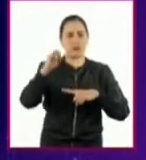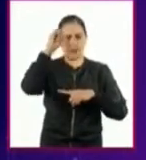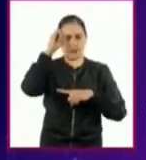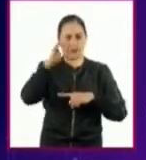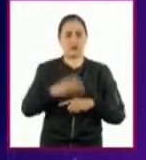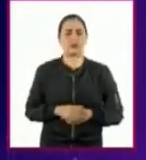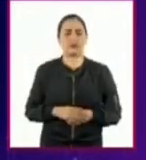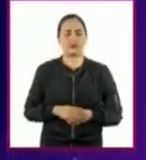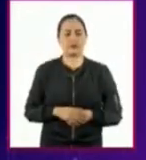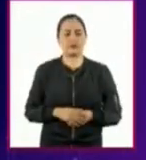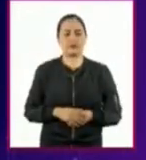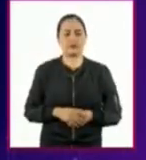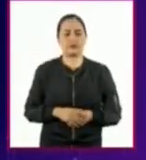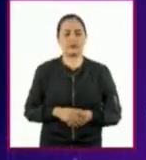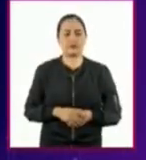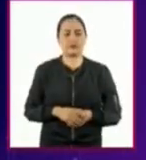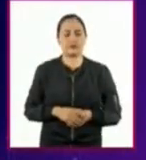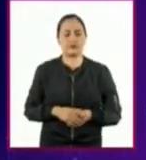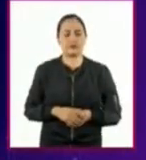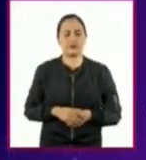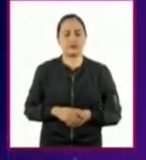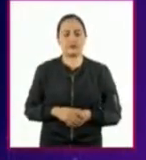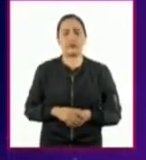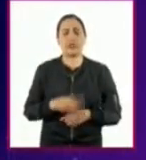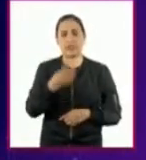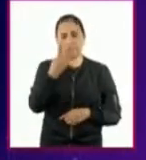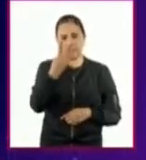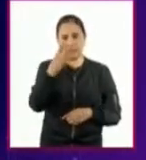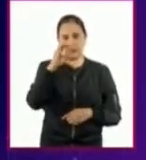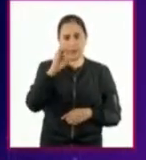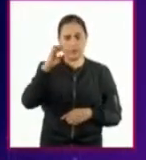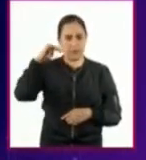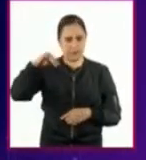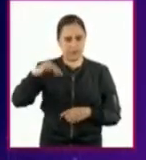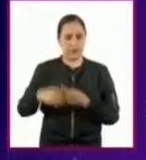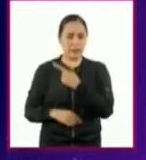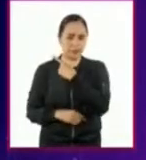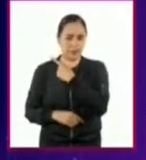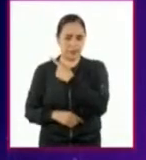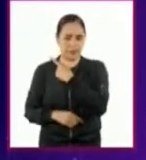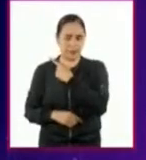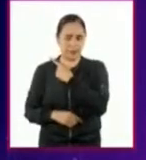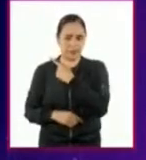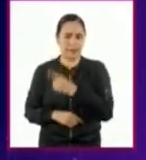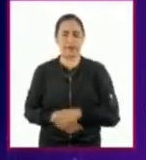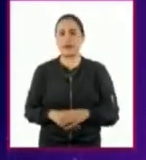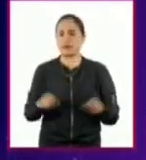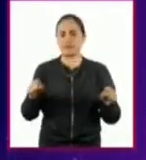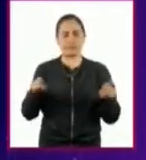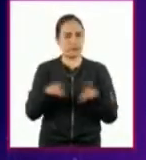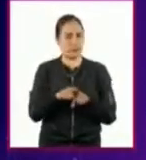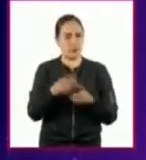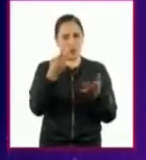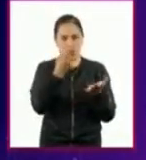extremos y seguimos con la medida de 3 centímetros. Repetimos el proceso para completar el rectángulo.